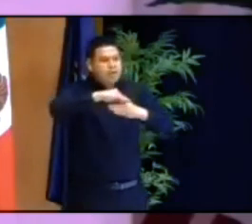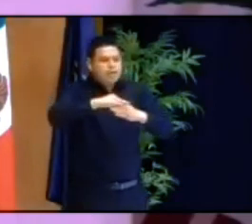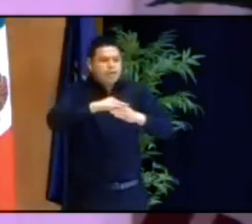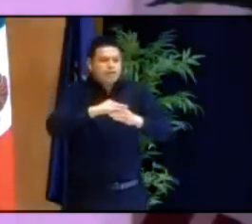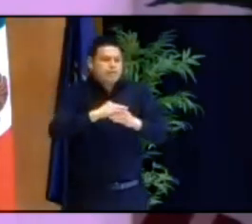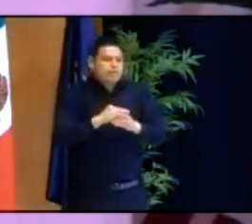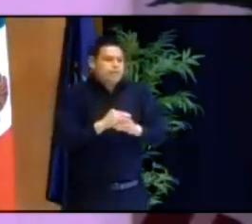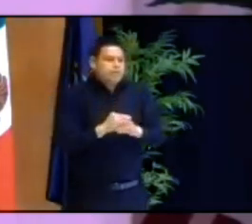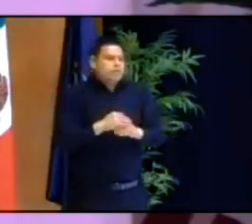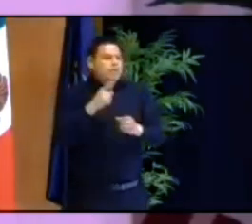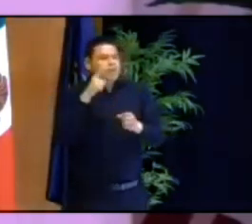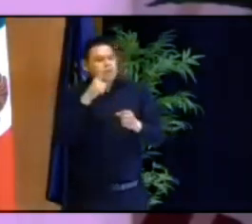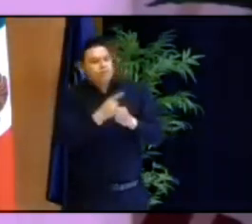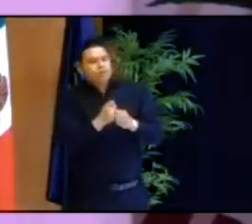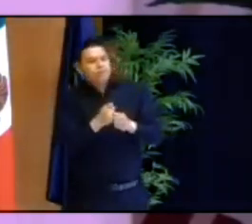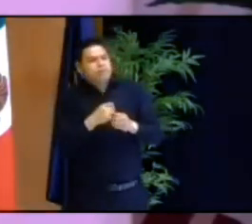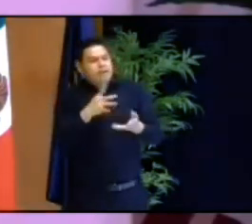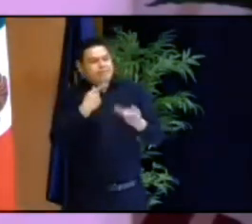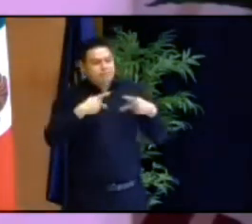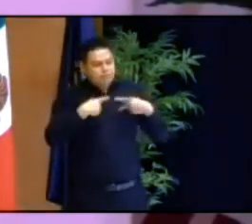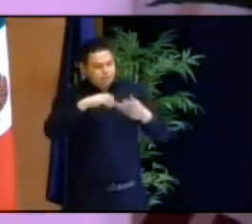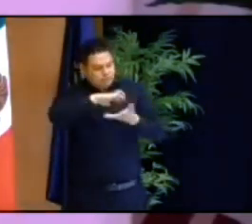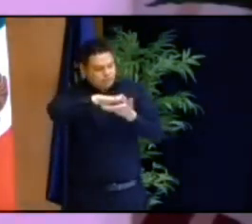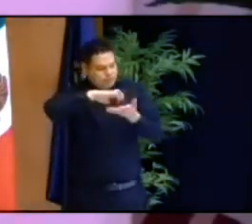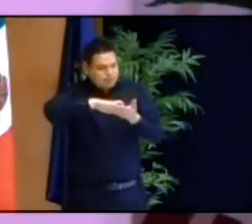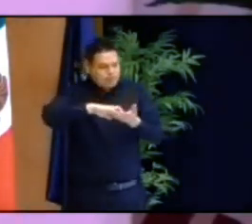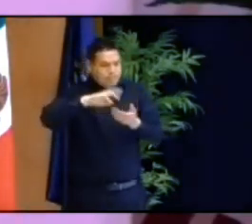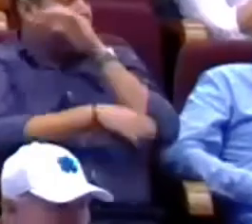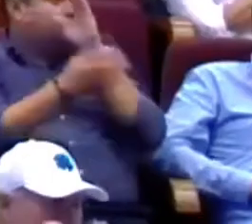riego por goteo a 1,000 agricultores de Michoacán.